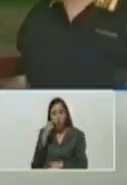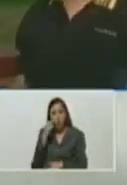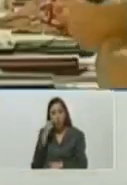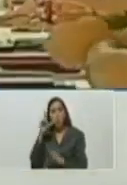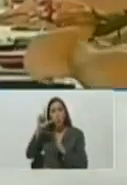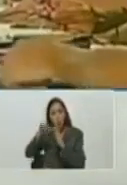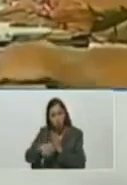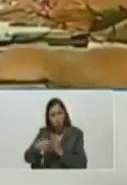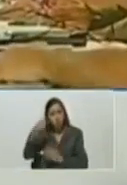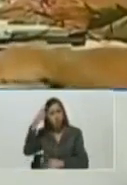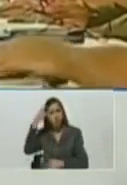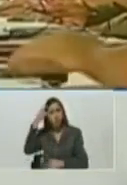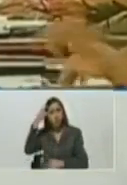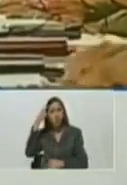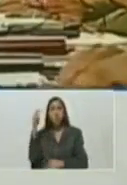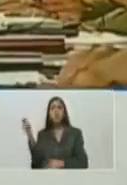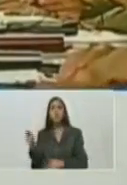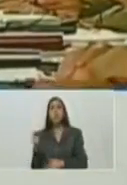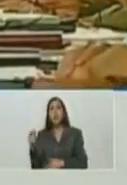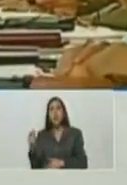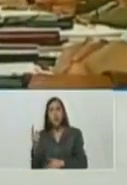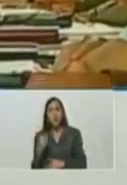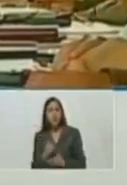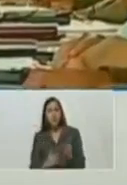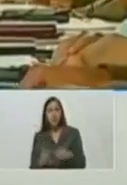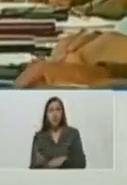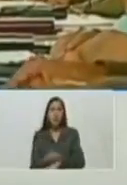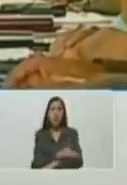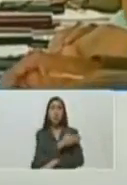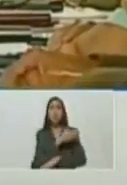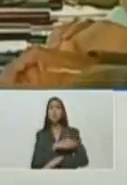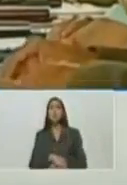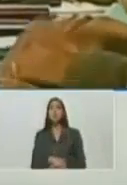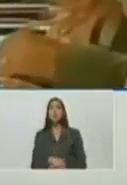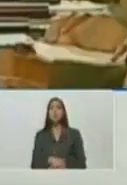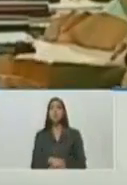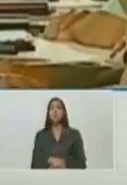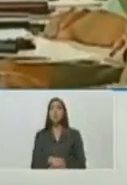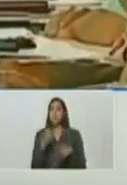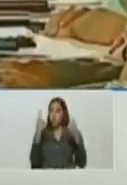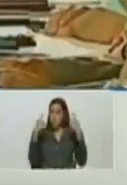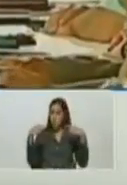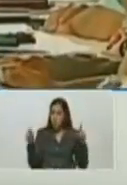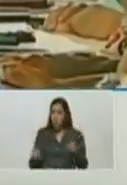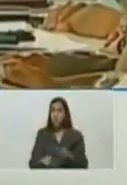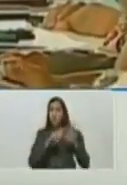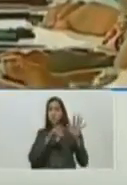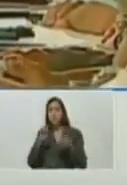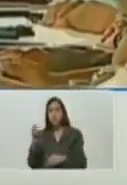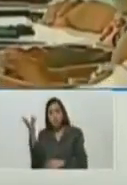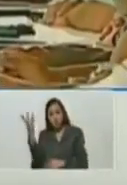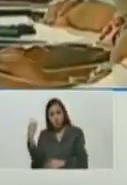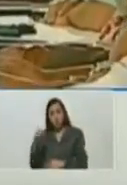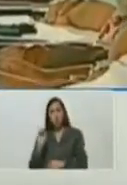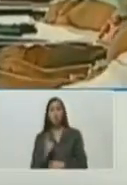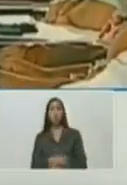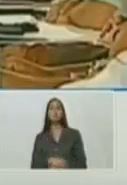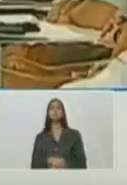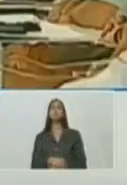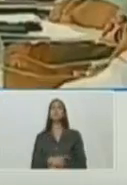después, menos de un mes después de su cumpleaños 60, de